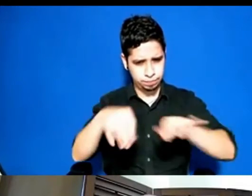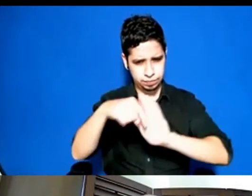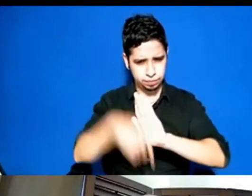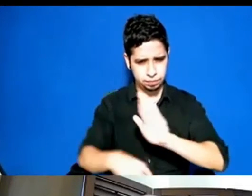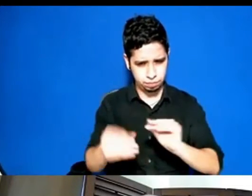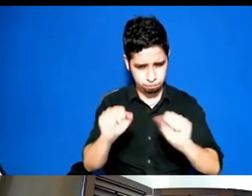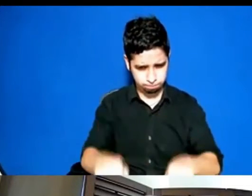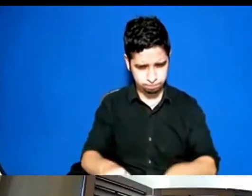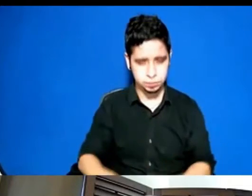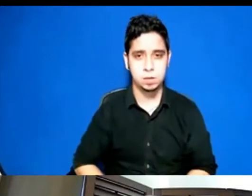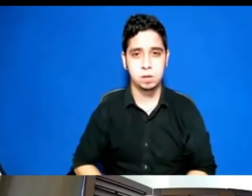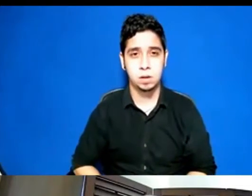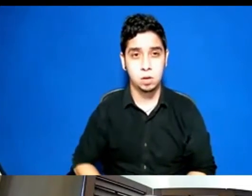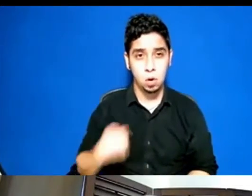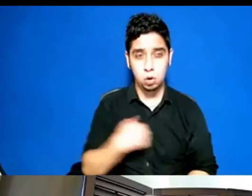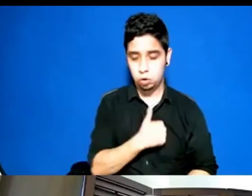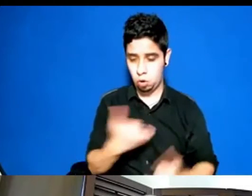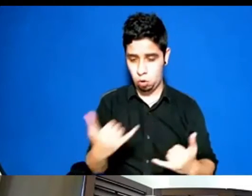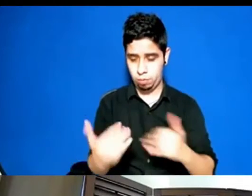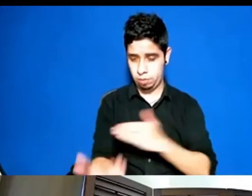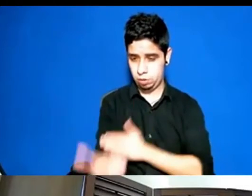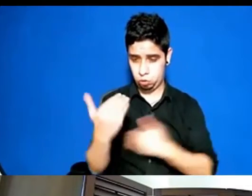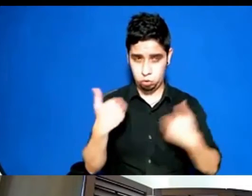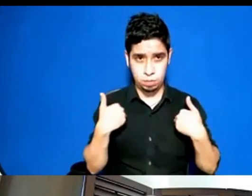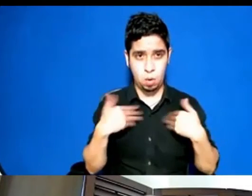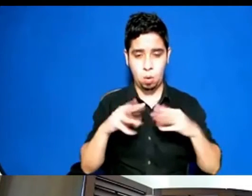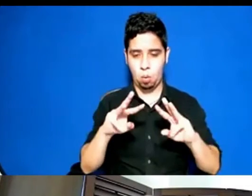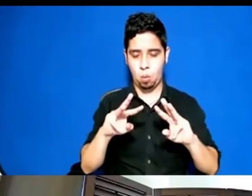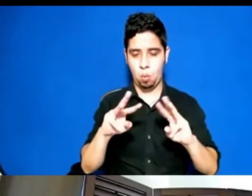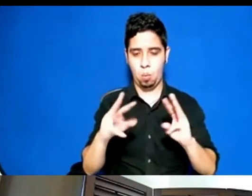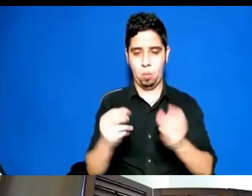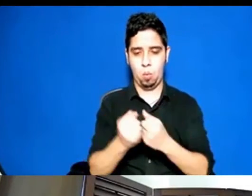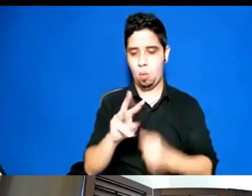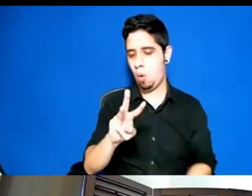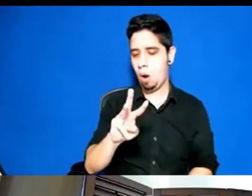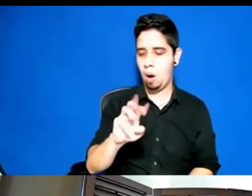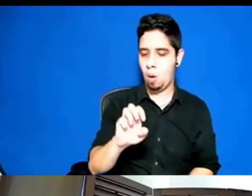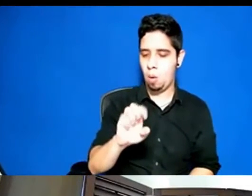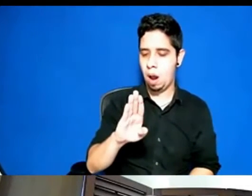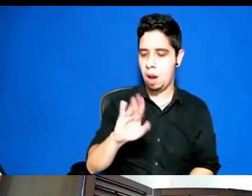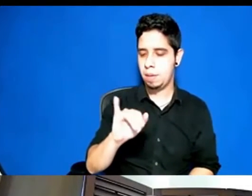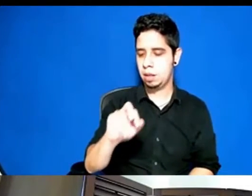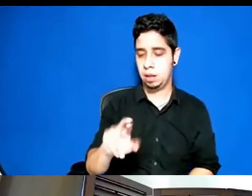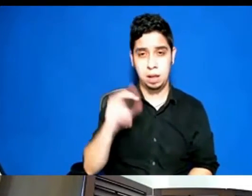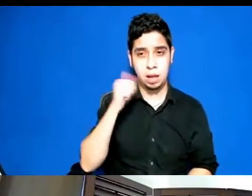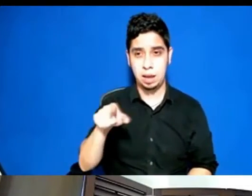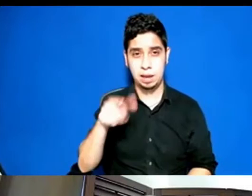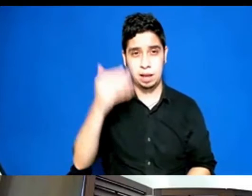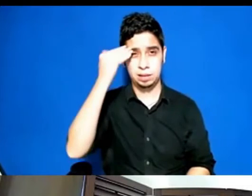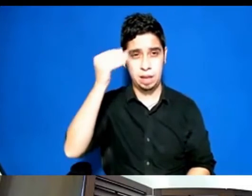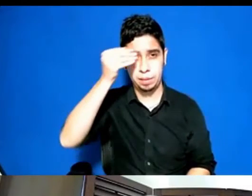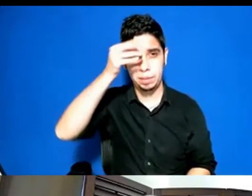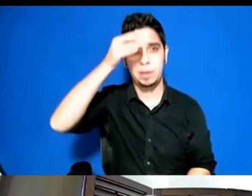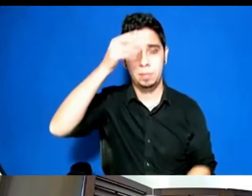Bueno, esta mañana tuvimos un webinar que Hildita ya lo sabe todo de memoria, se lo puede decir